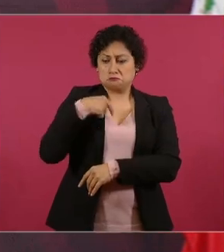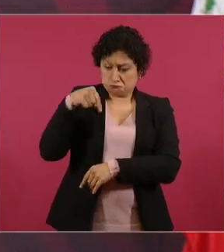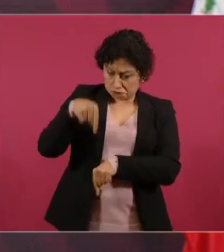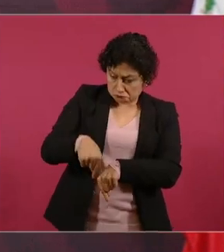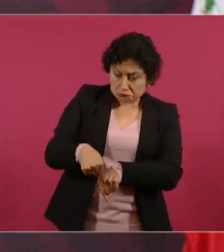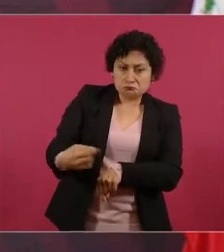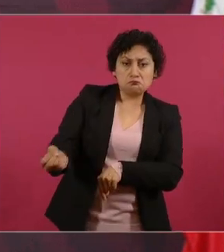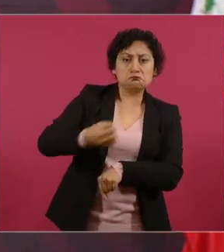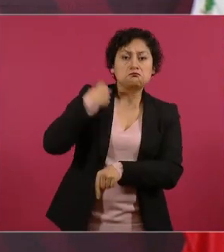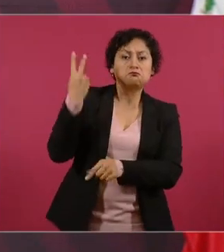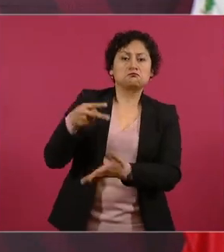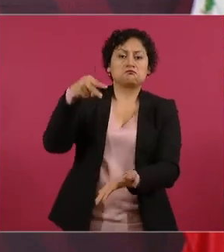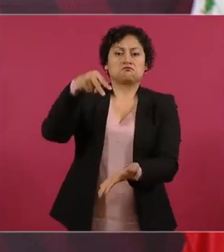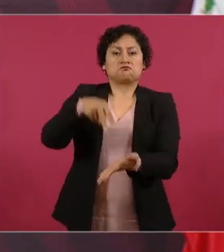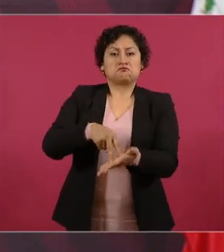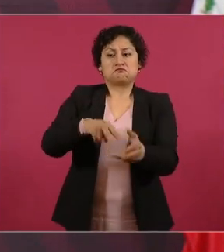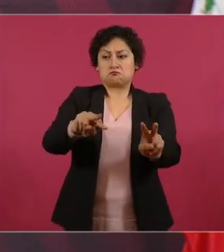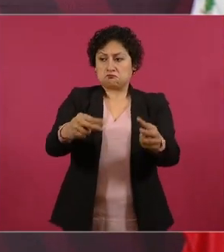réplica abiertamente,